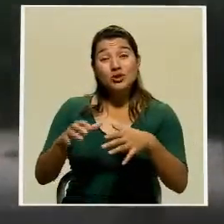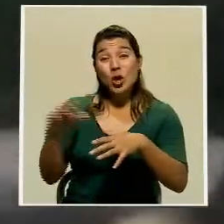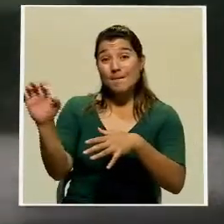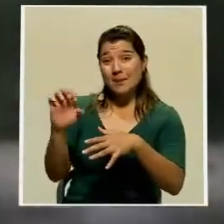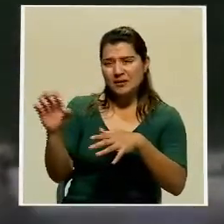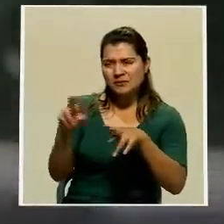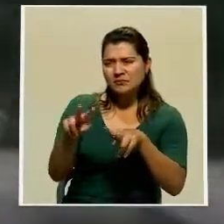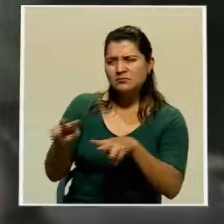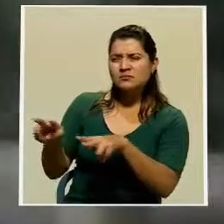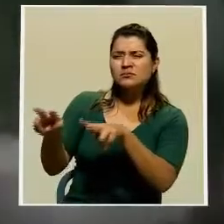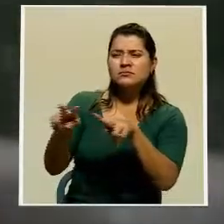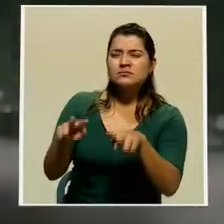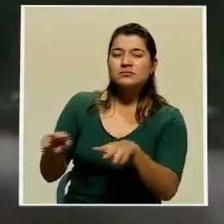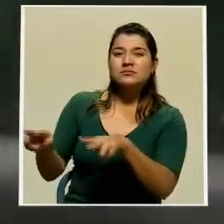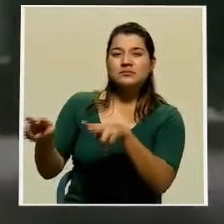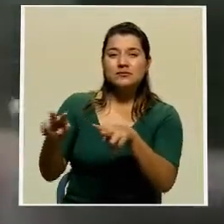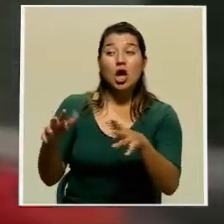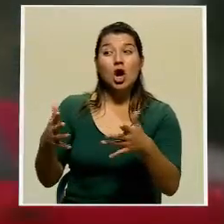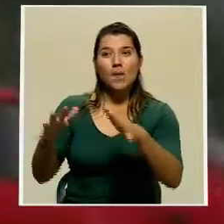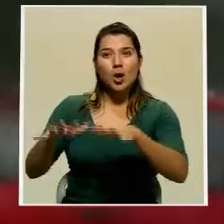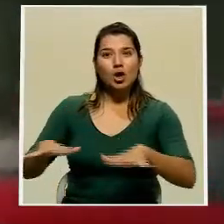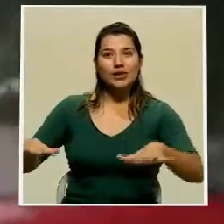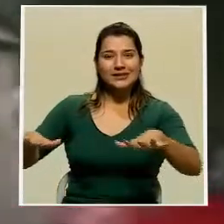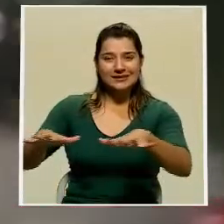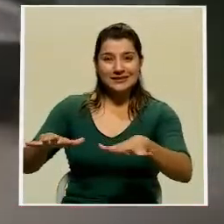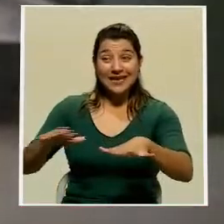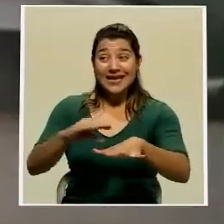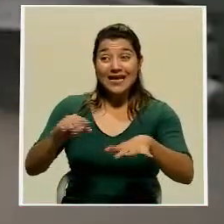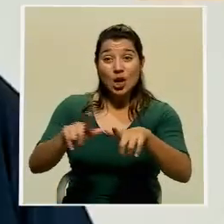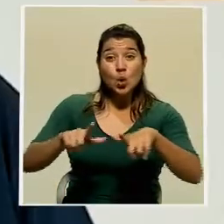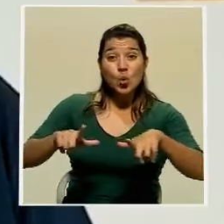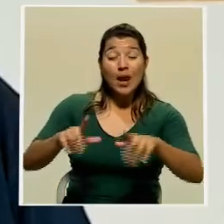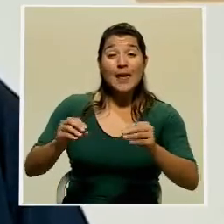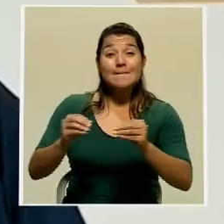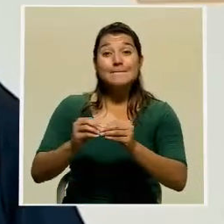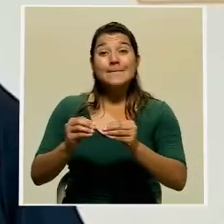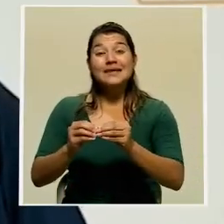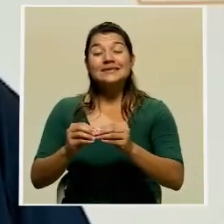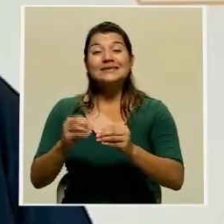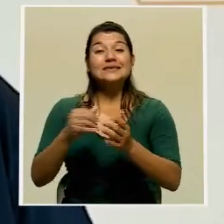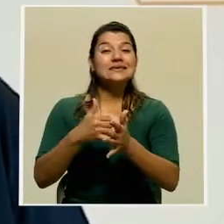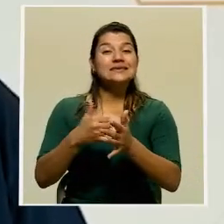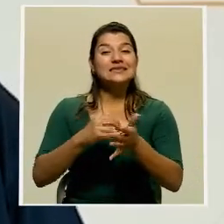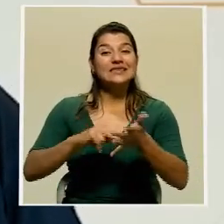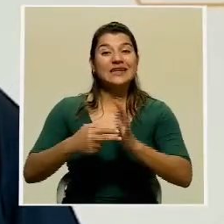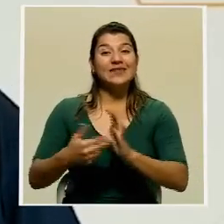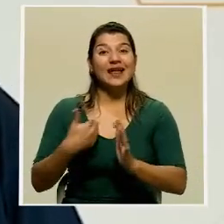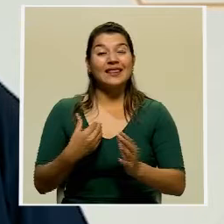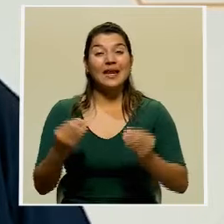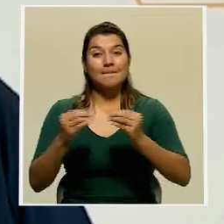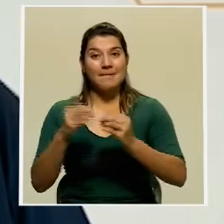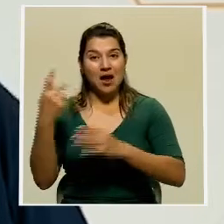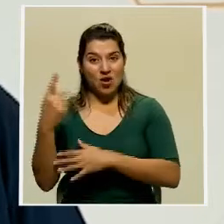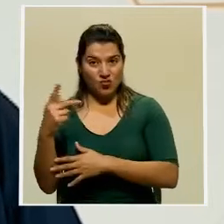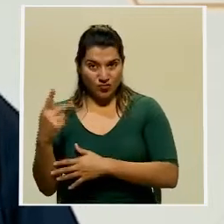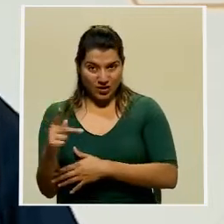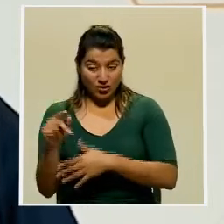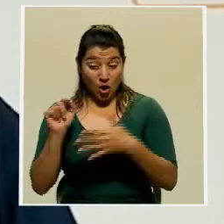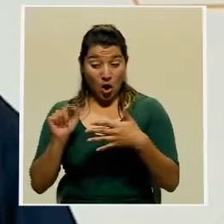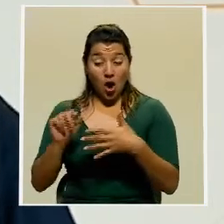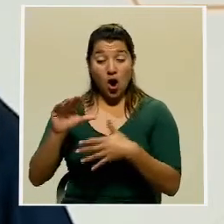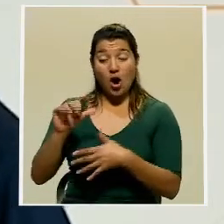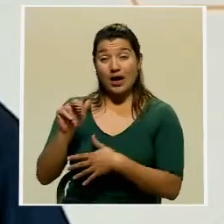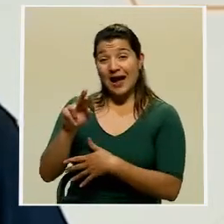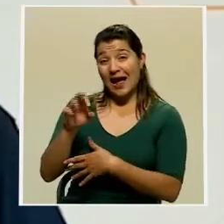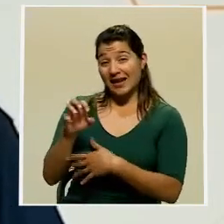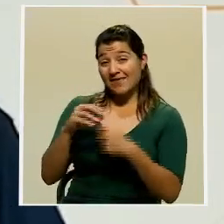monitorearán el evento climático y las zonas vulnerables. En el Caribe de nuestro país, principalmente en el Caribe norte, en